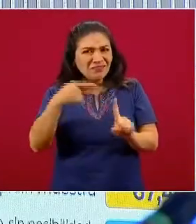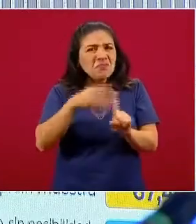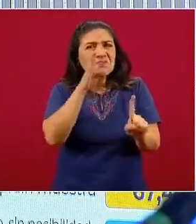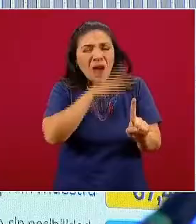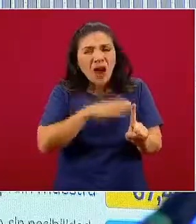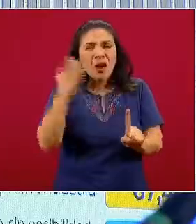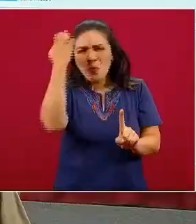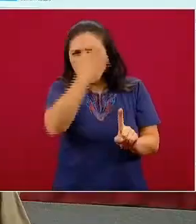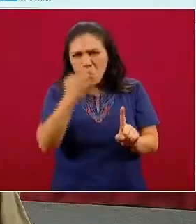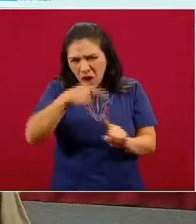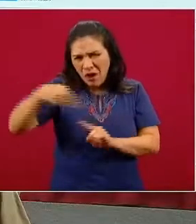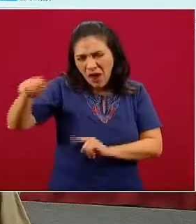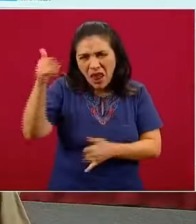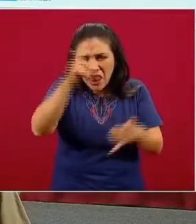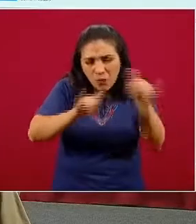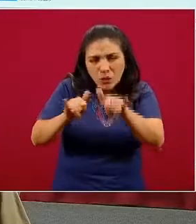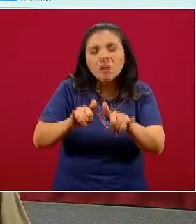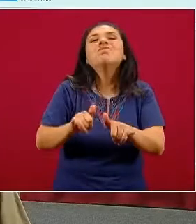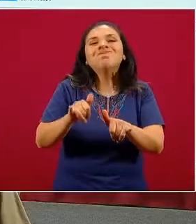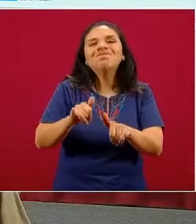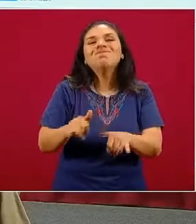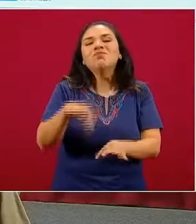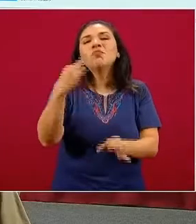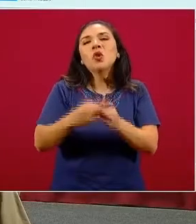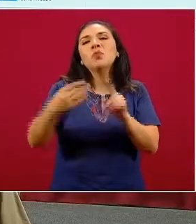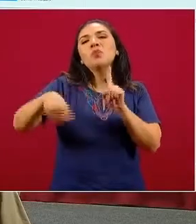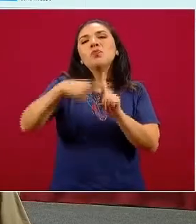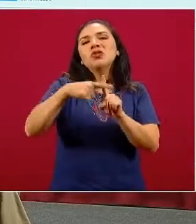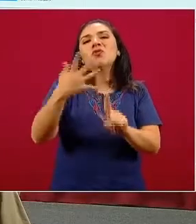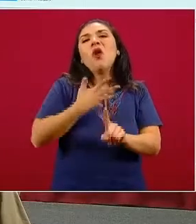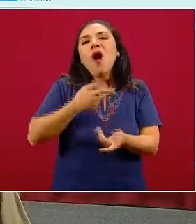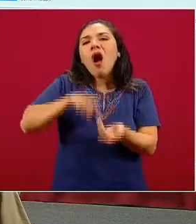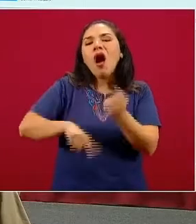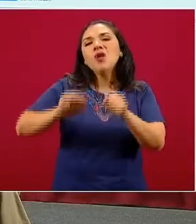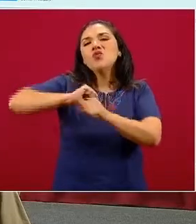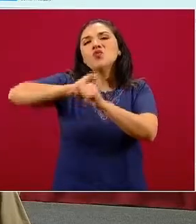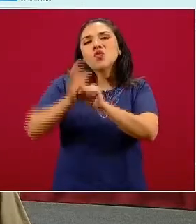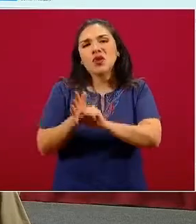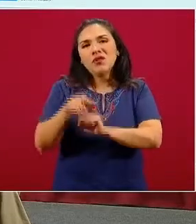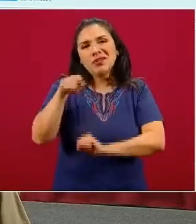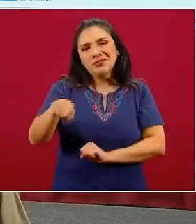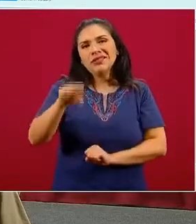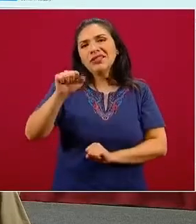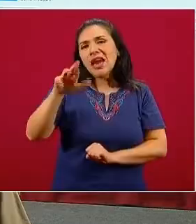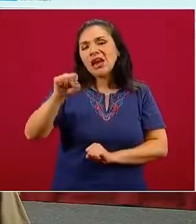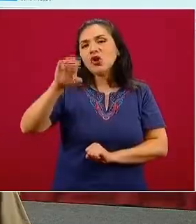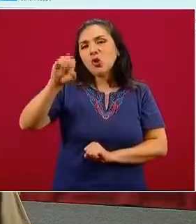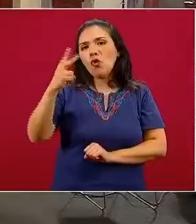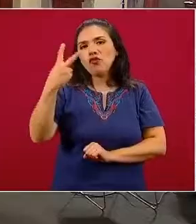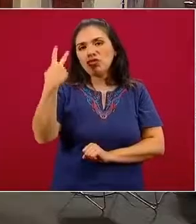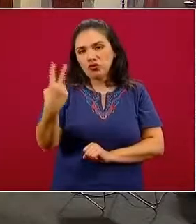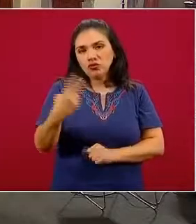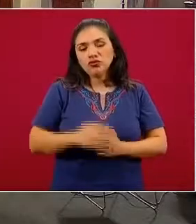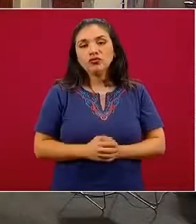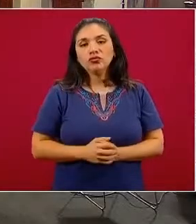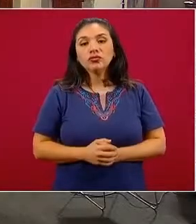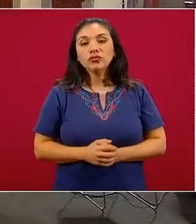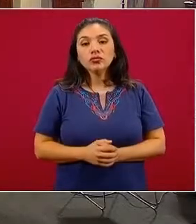les ha hecho una prueba de laboratorio y se ha encontrado positiva al virus SARS-CoV-2, que es el que causa